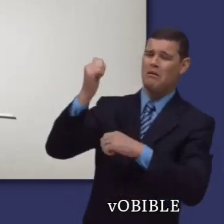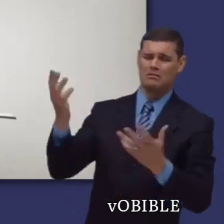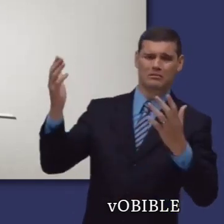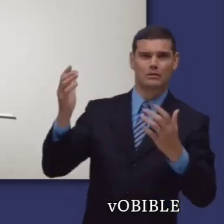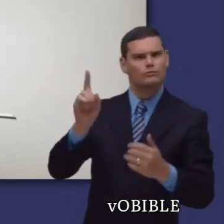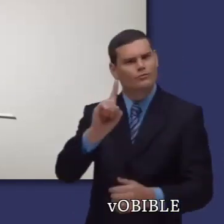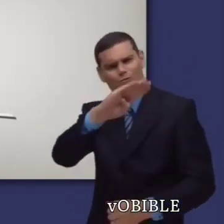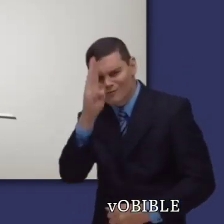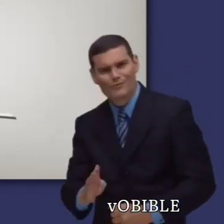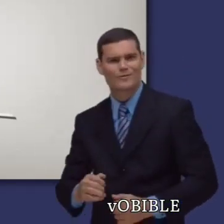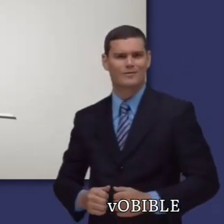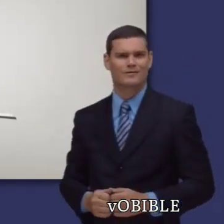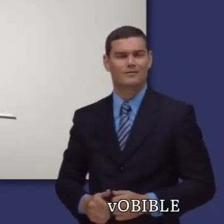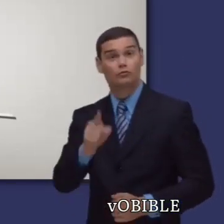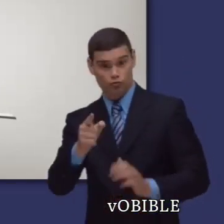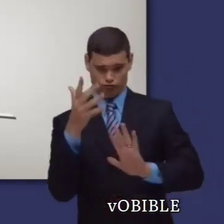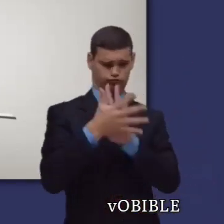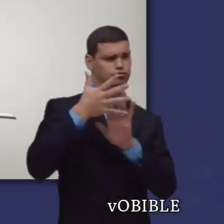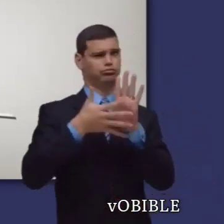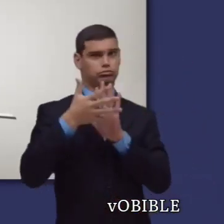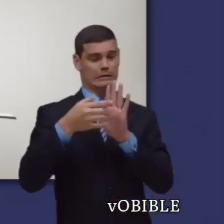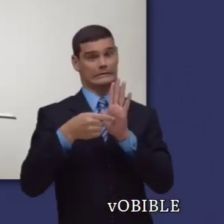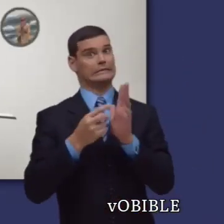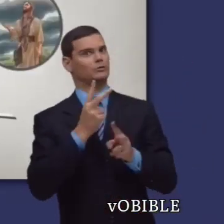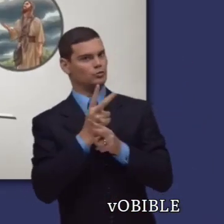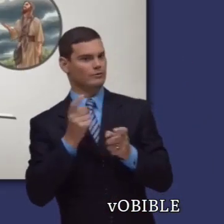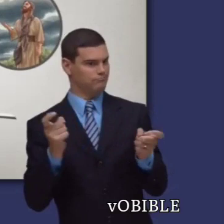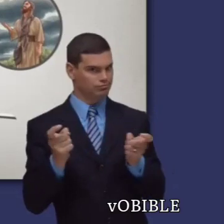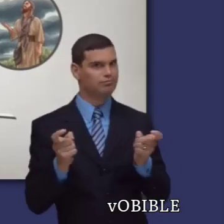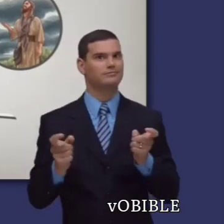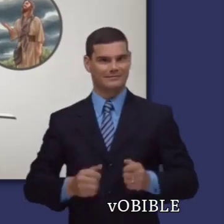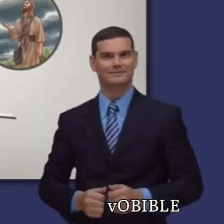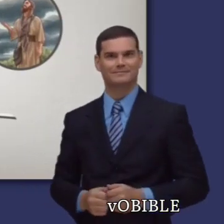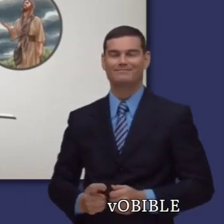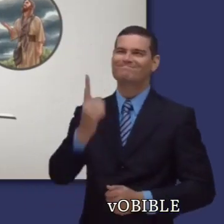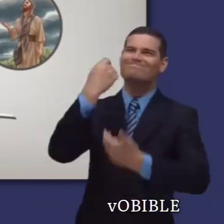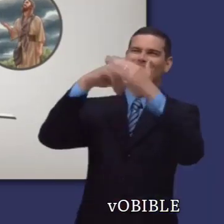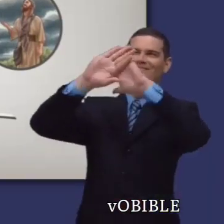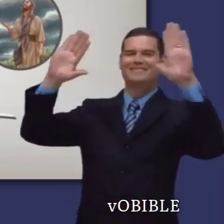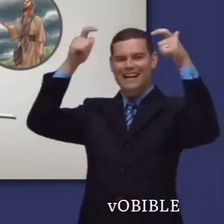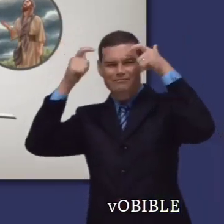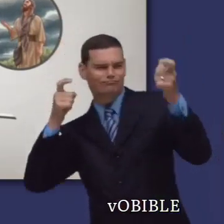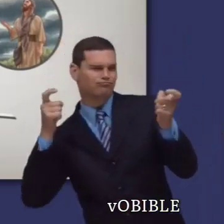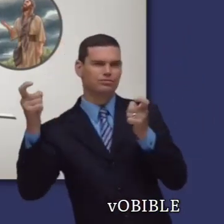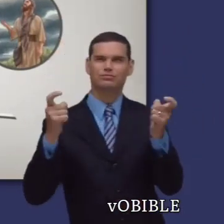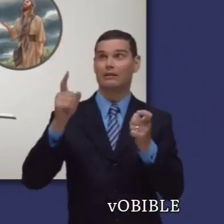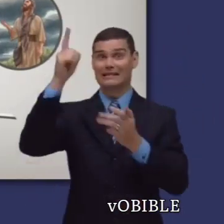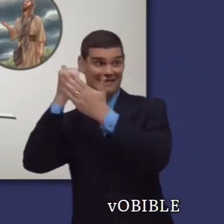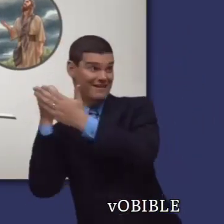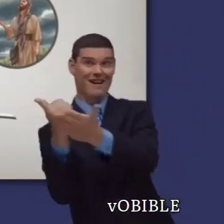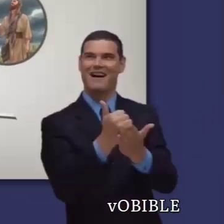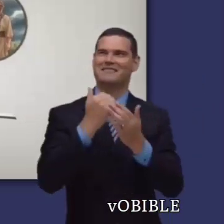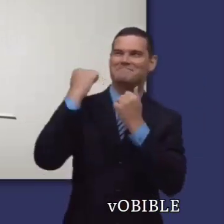pruebas, en que debemos esforzarnos por controlar la lengua, y en que debemos esperar con paciencia el reino